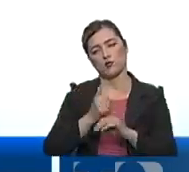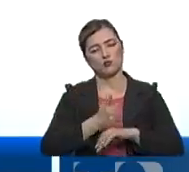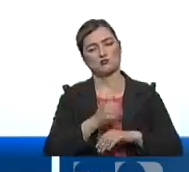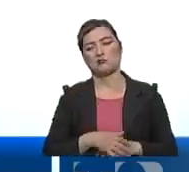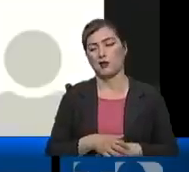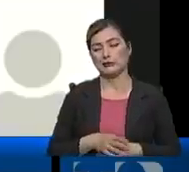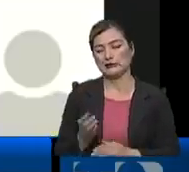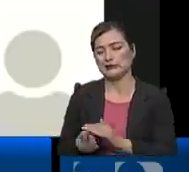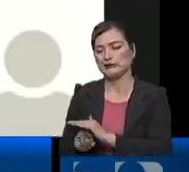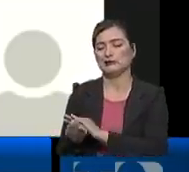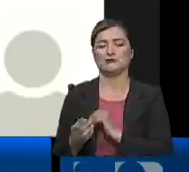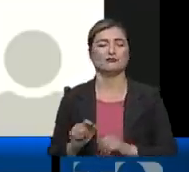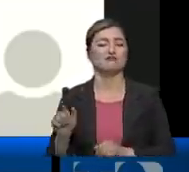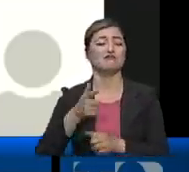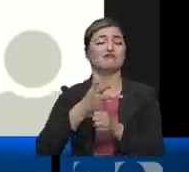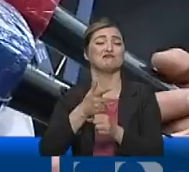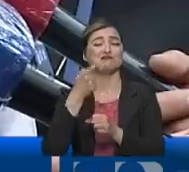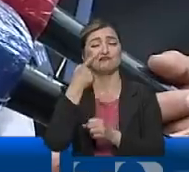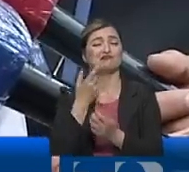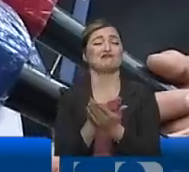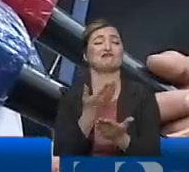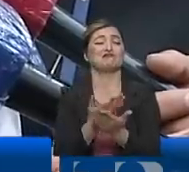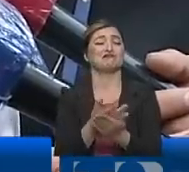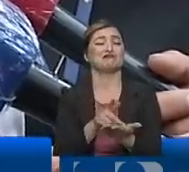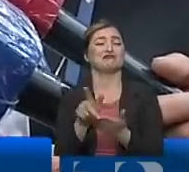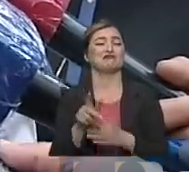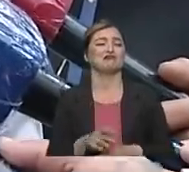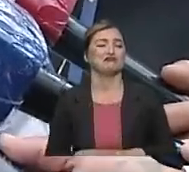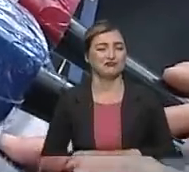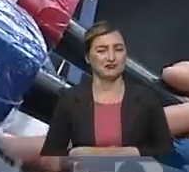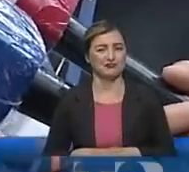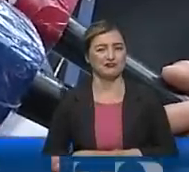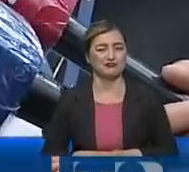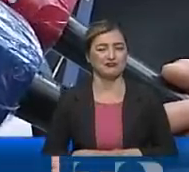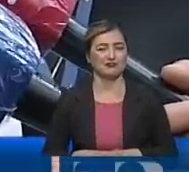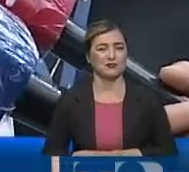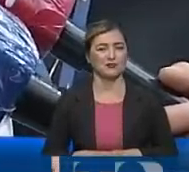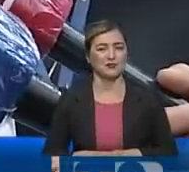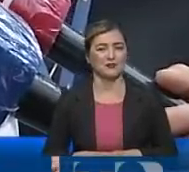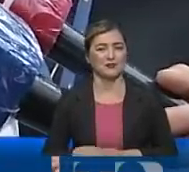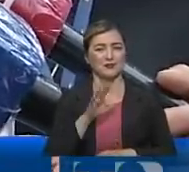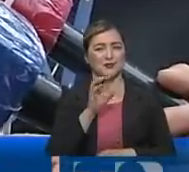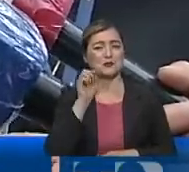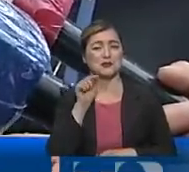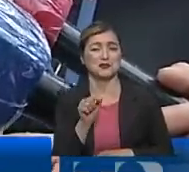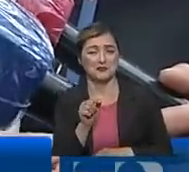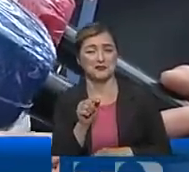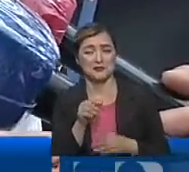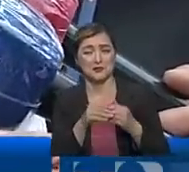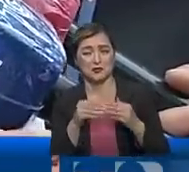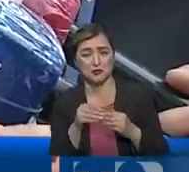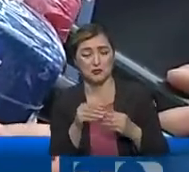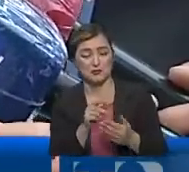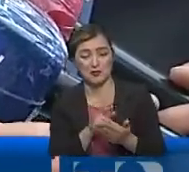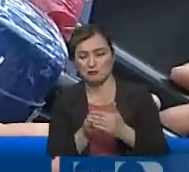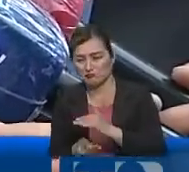video donde se admiten pagos. Se habla de dineros. Se habla de $50,000 por anticipos de rutas, se